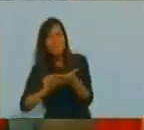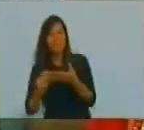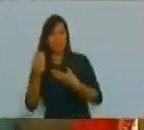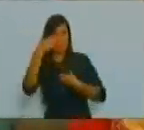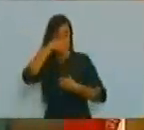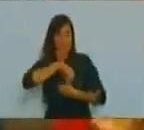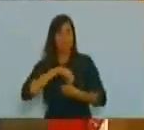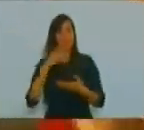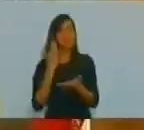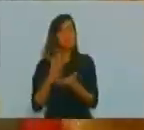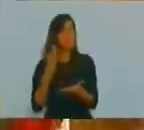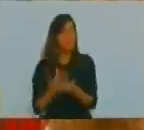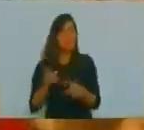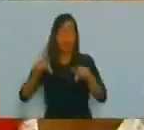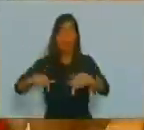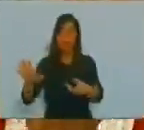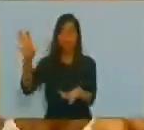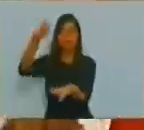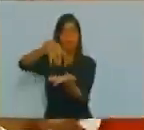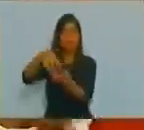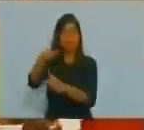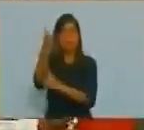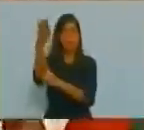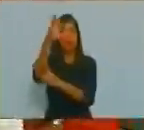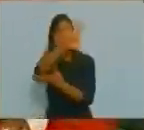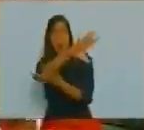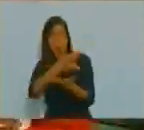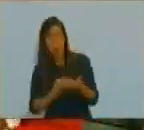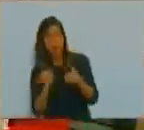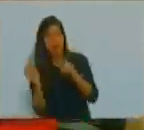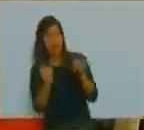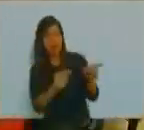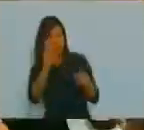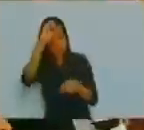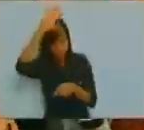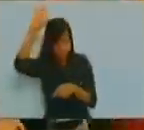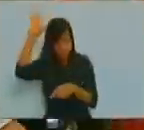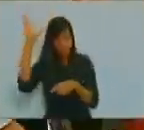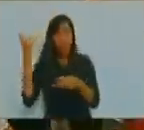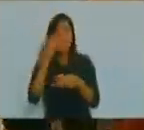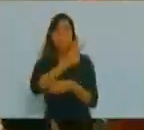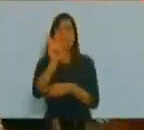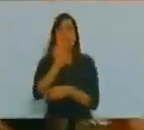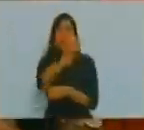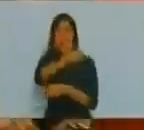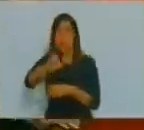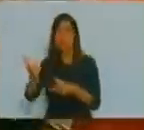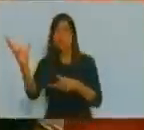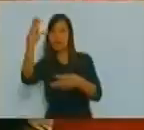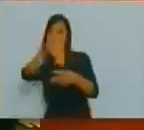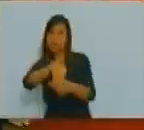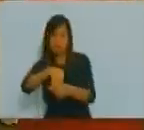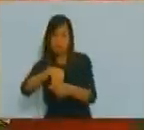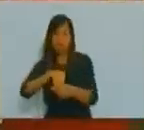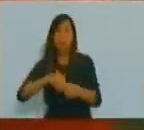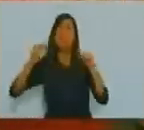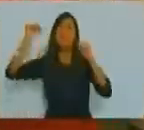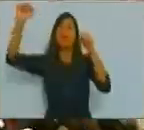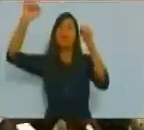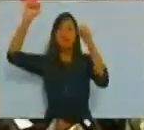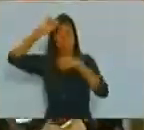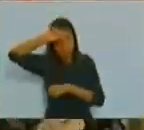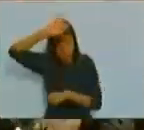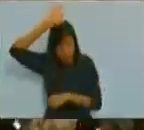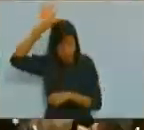siempre de estar en la asamblea nacional y siempre debe estar en todos los venezolanos y venezolanas que viva real serra